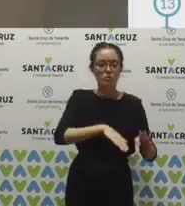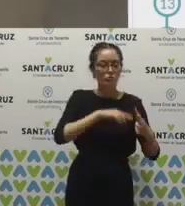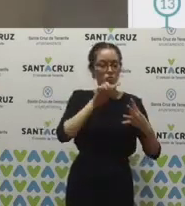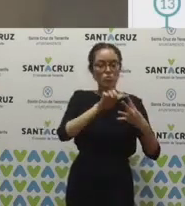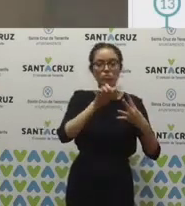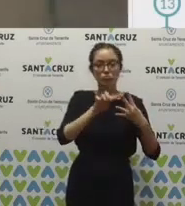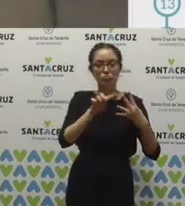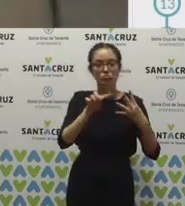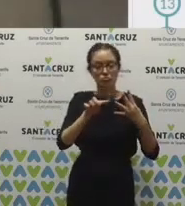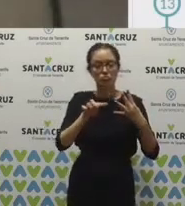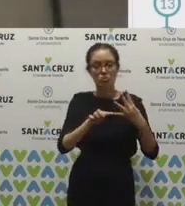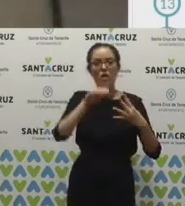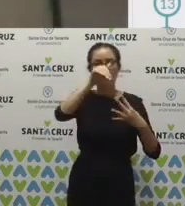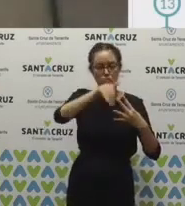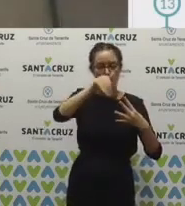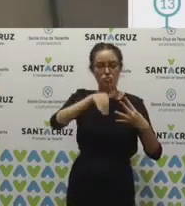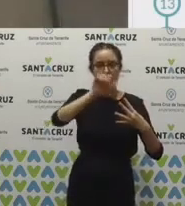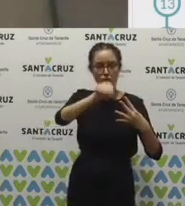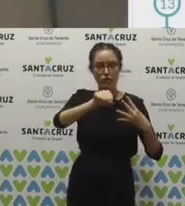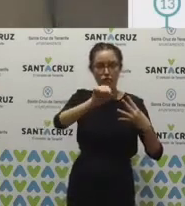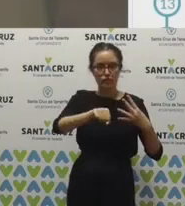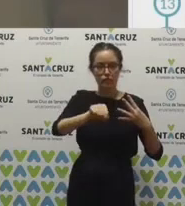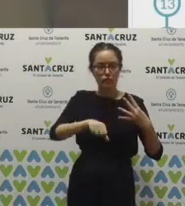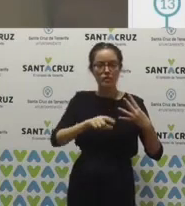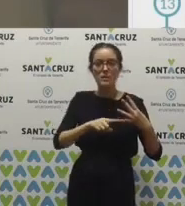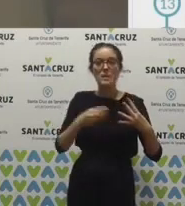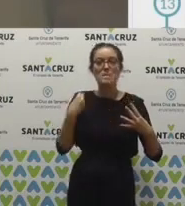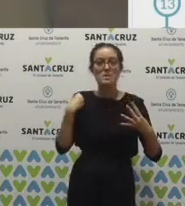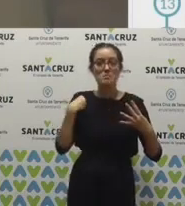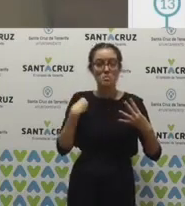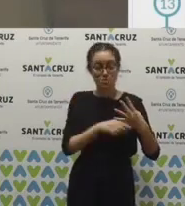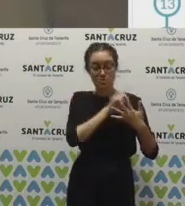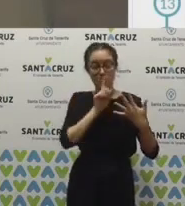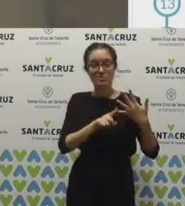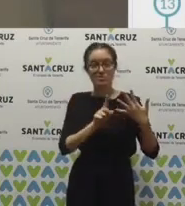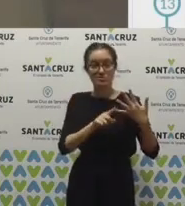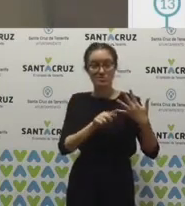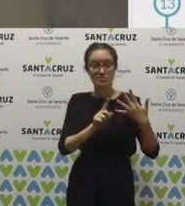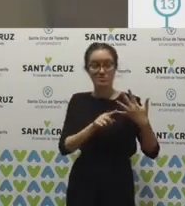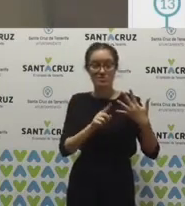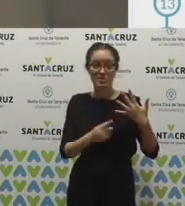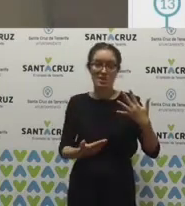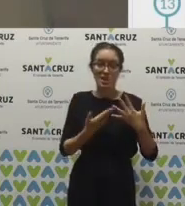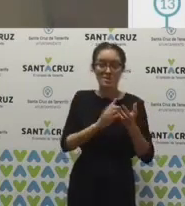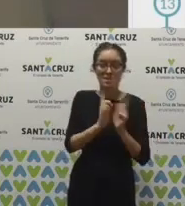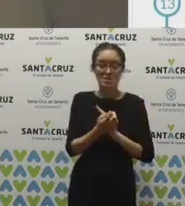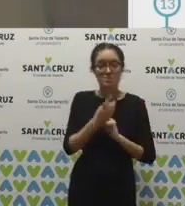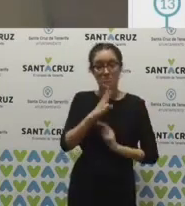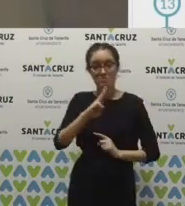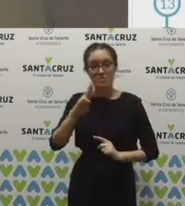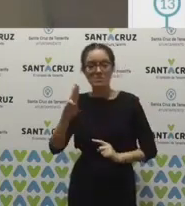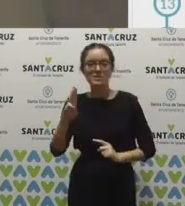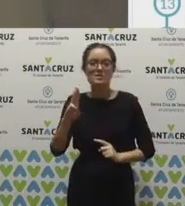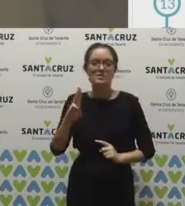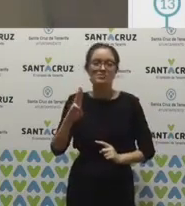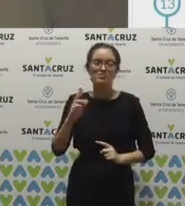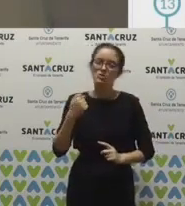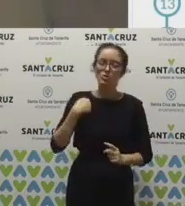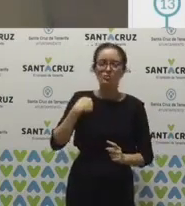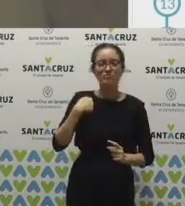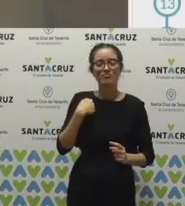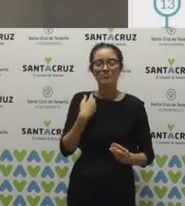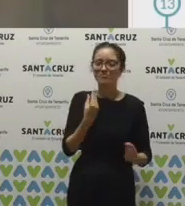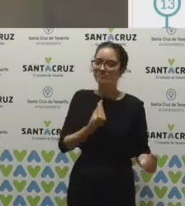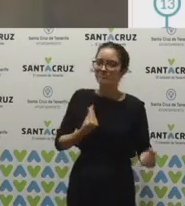el problema azul es que en el punto que acaba de comentar el señor tarife porque nos faltan datos para saber el